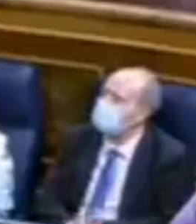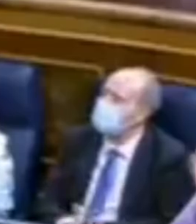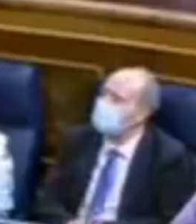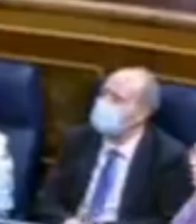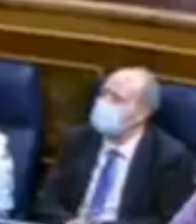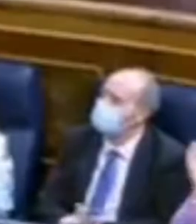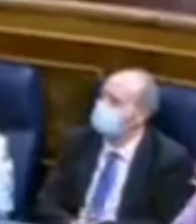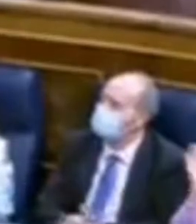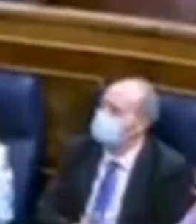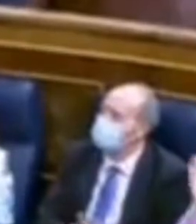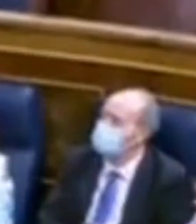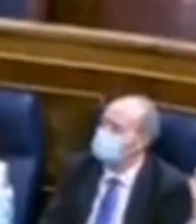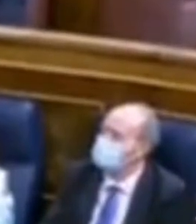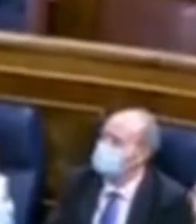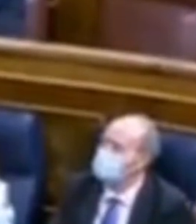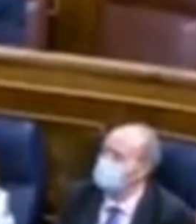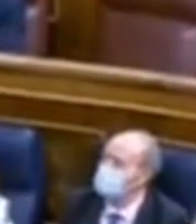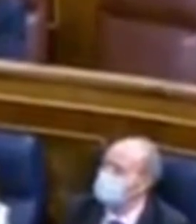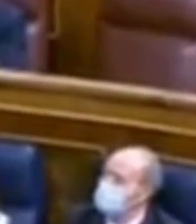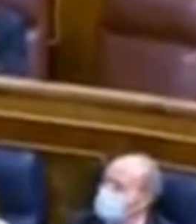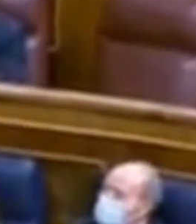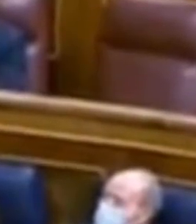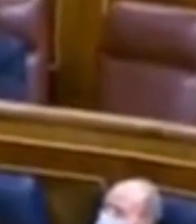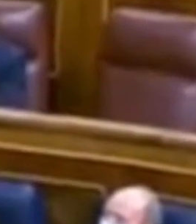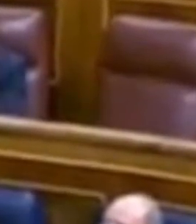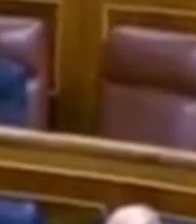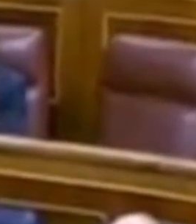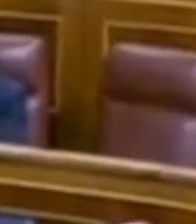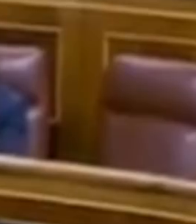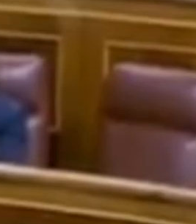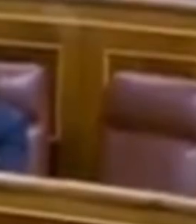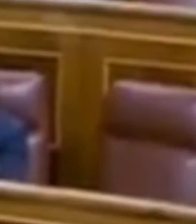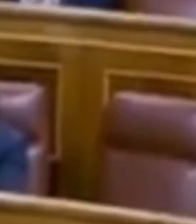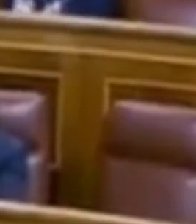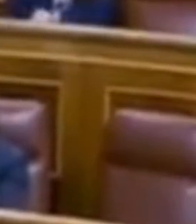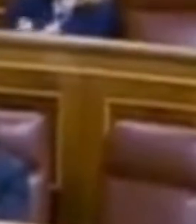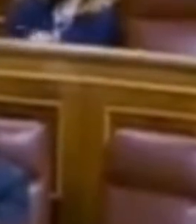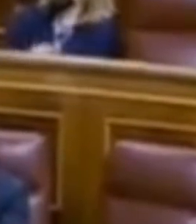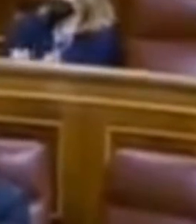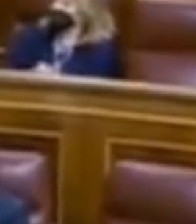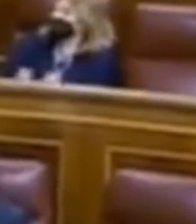que el nivel, señorías, tiene.